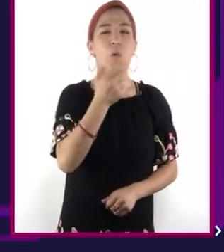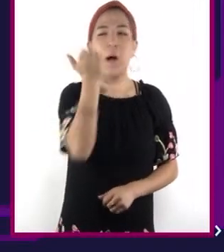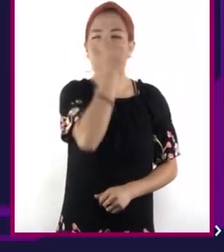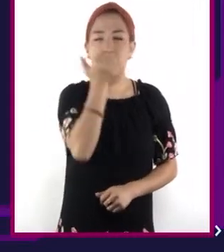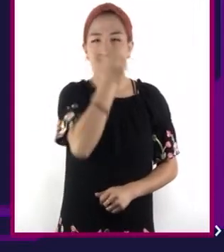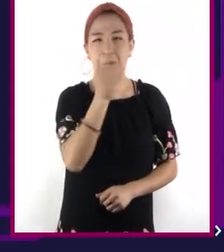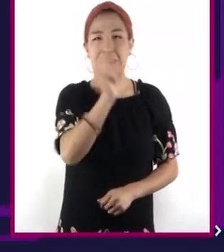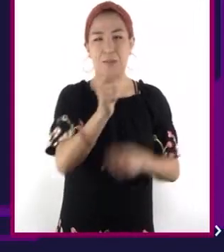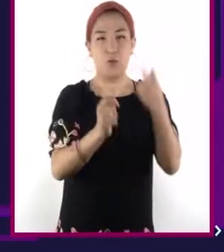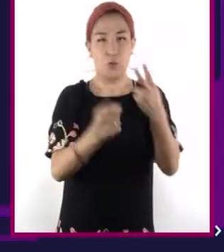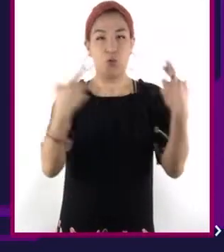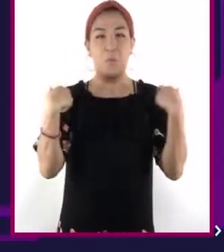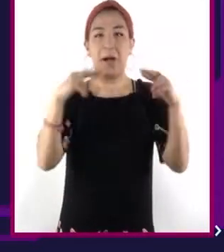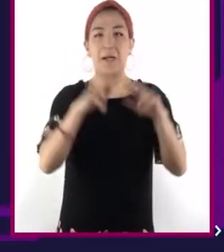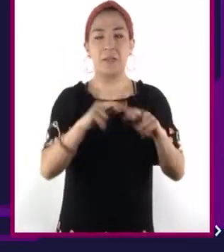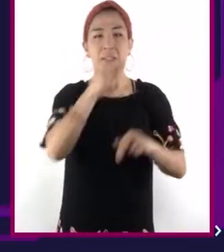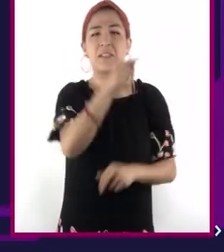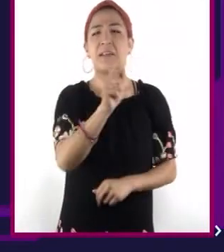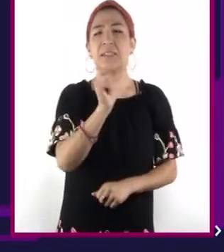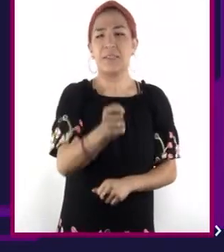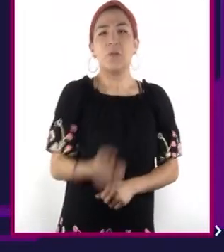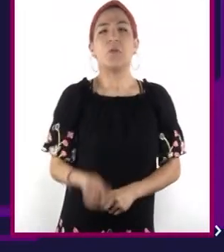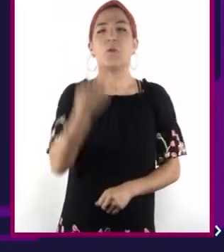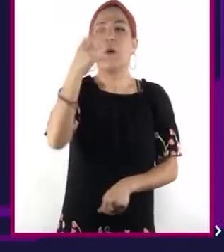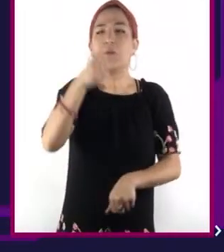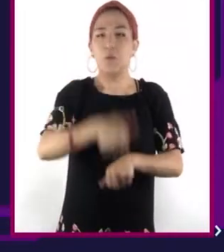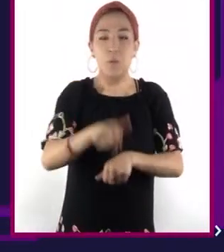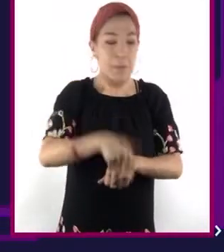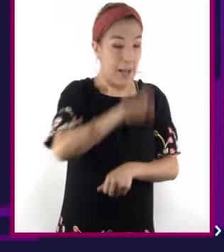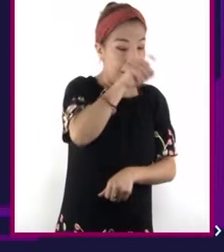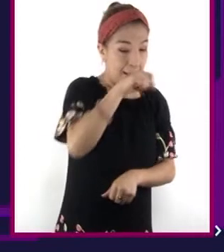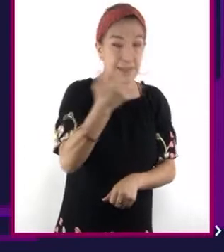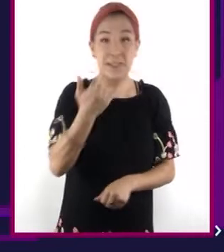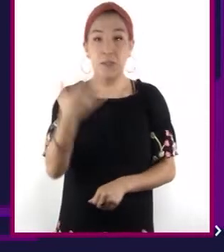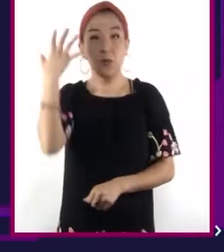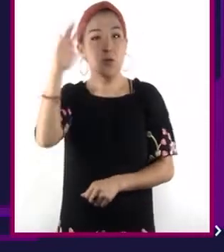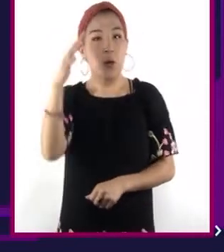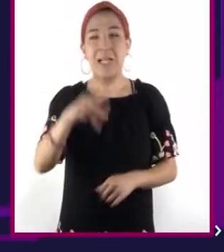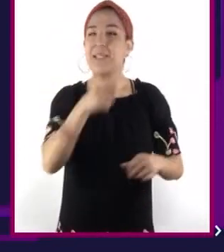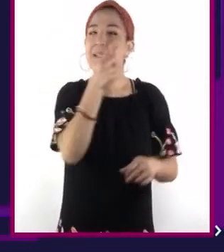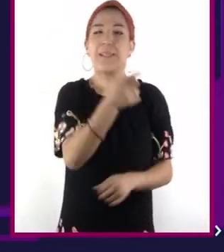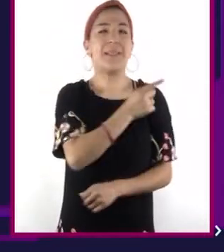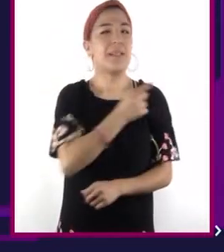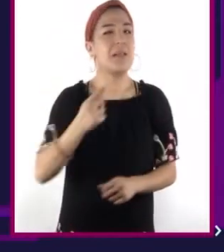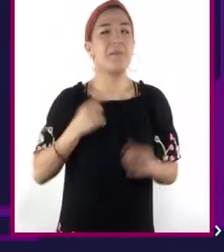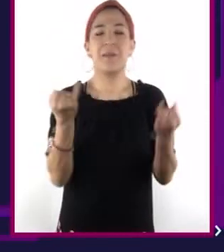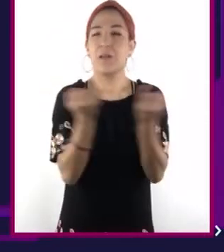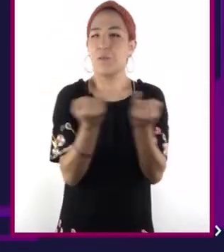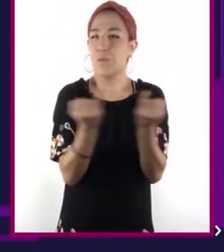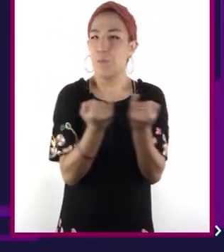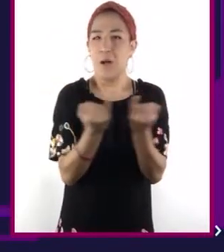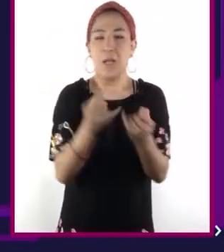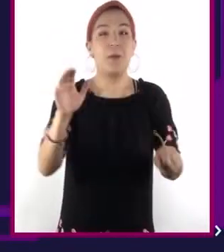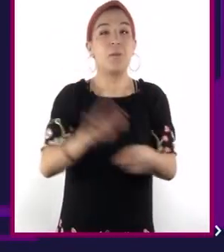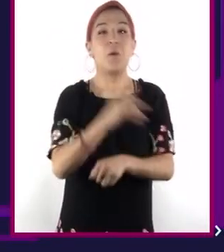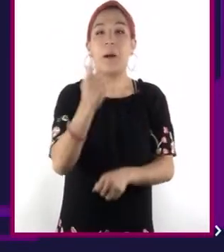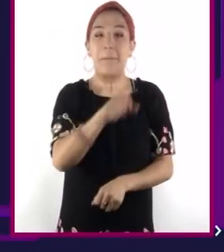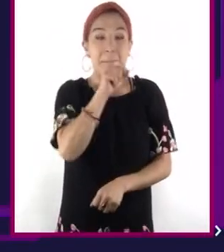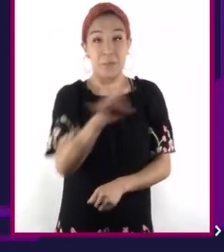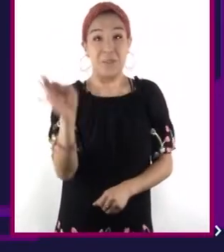el número de águilas y de soles debe ser aproximadamente igual, ya que existen las